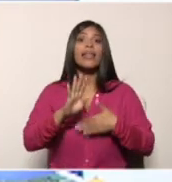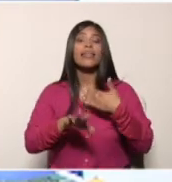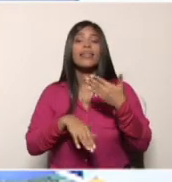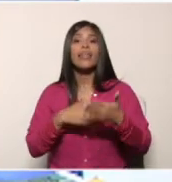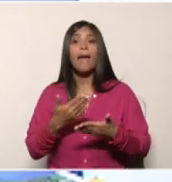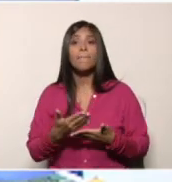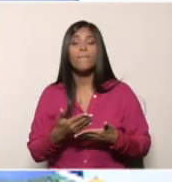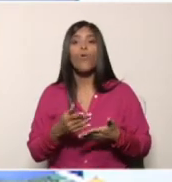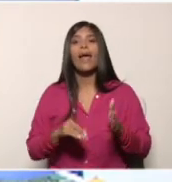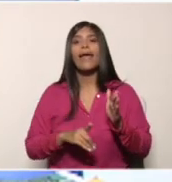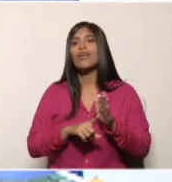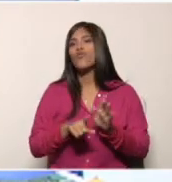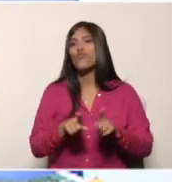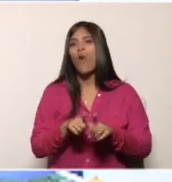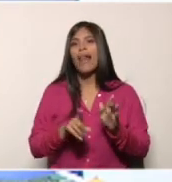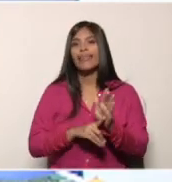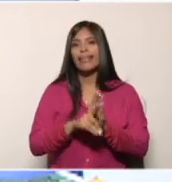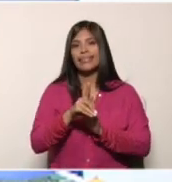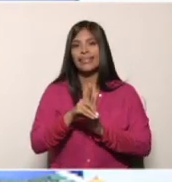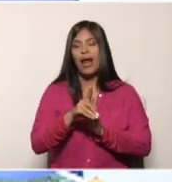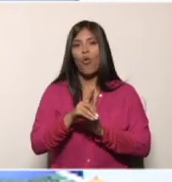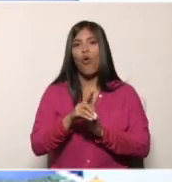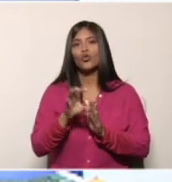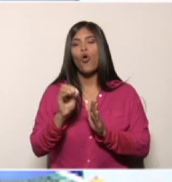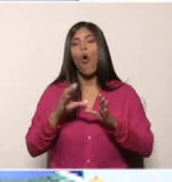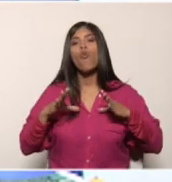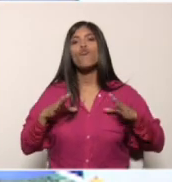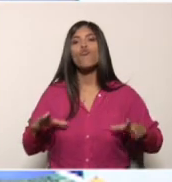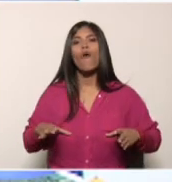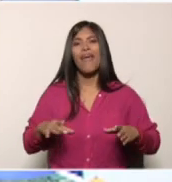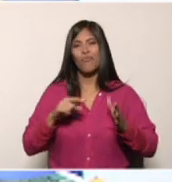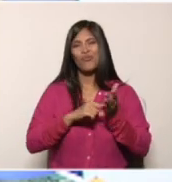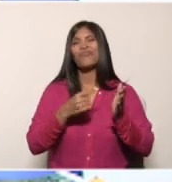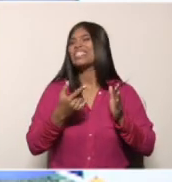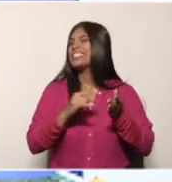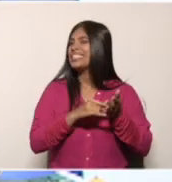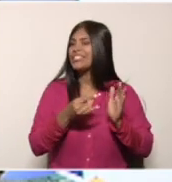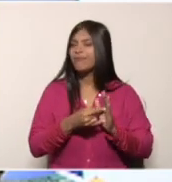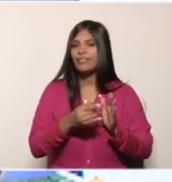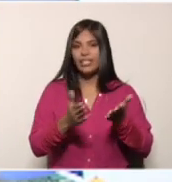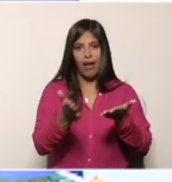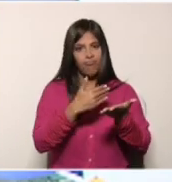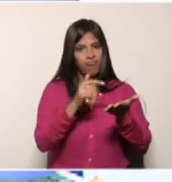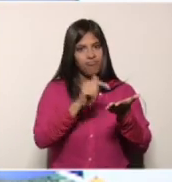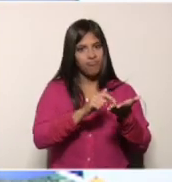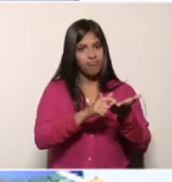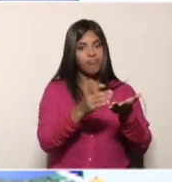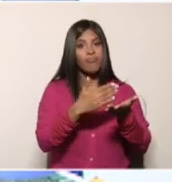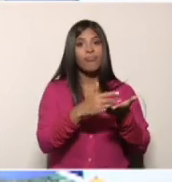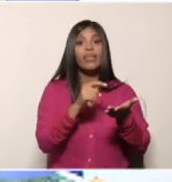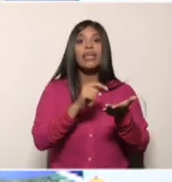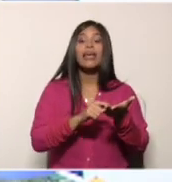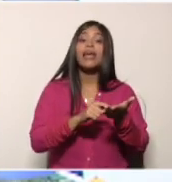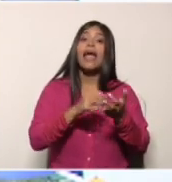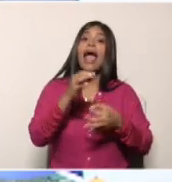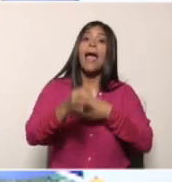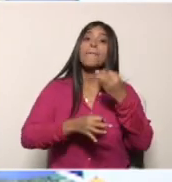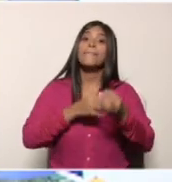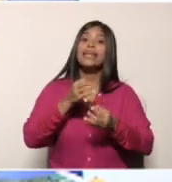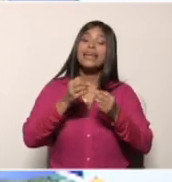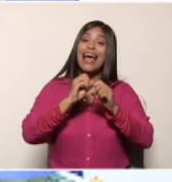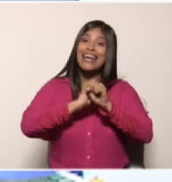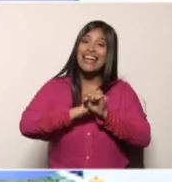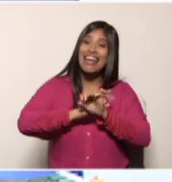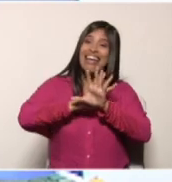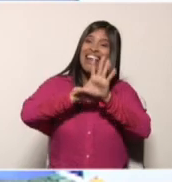el cuerpo o desarrollo del trabajo, donde en cada una de las hojas vamos a ir explicando detalladamente